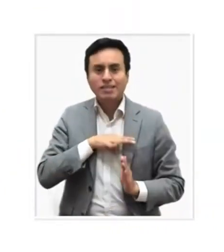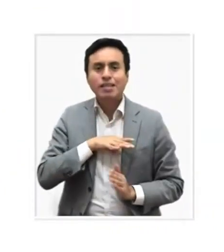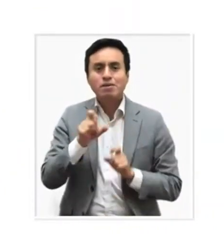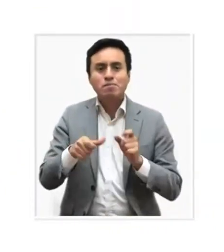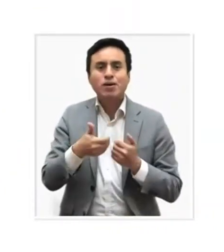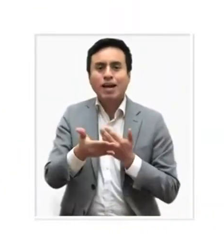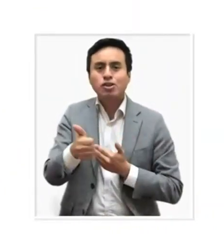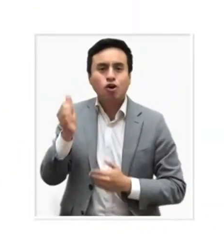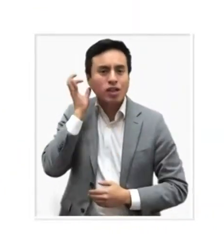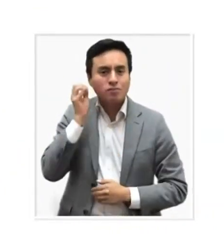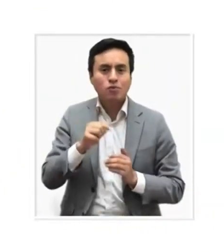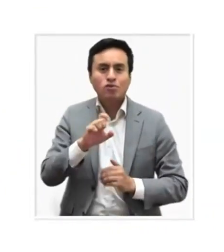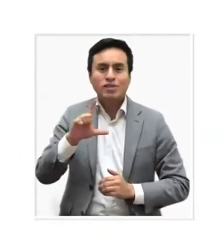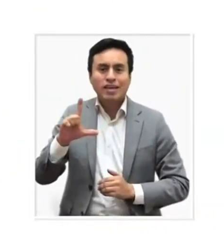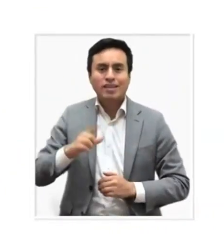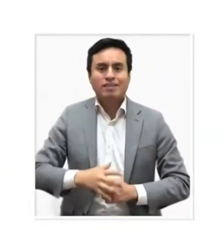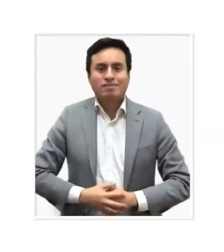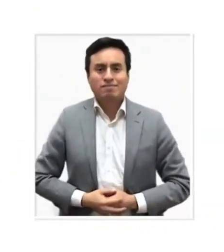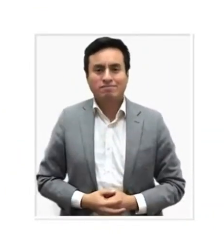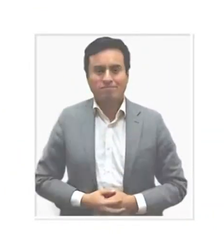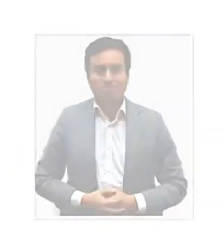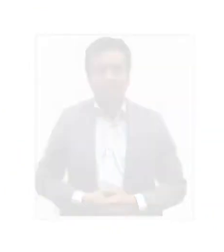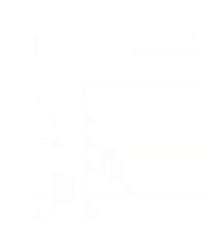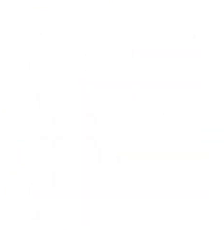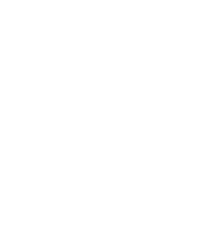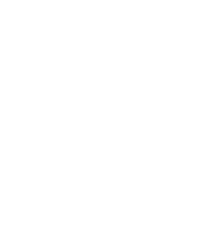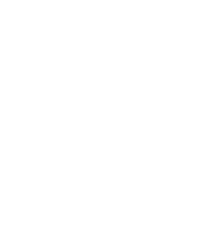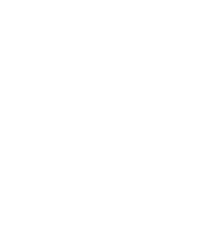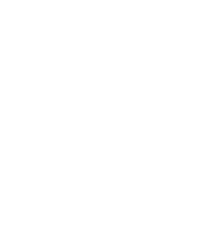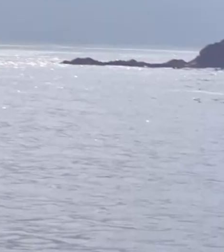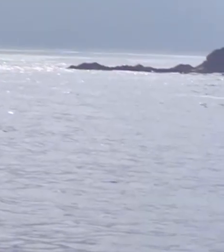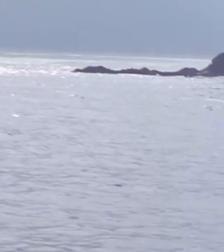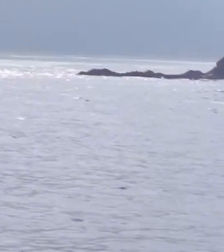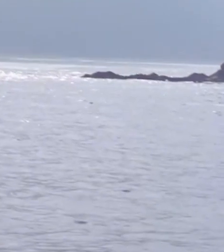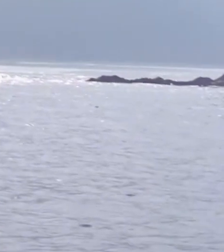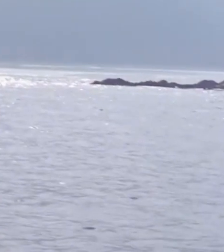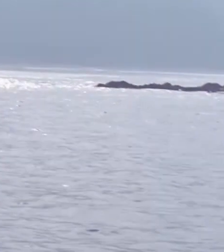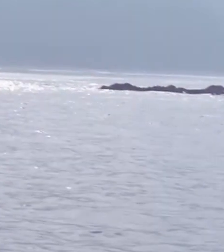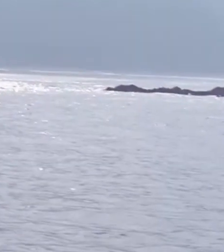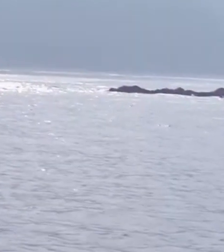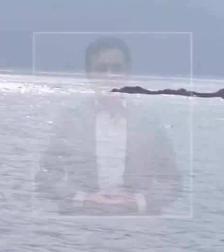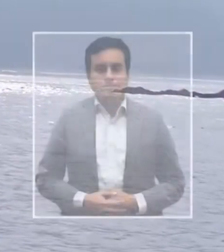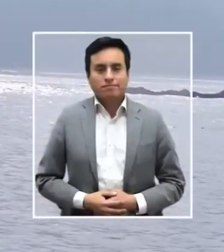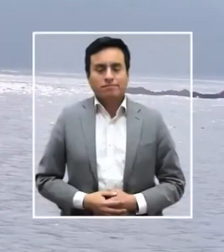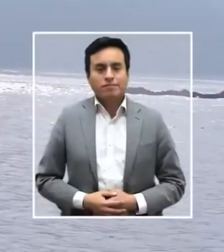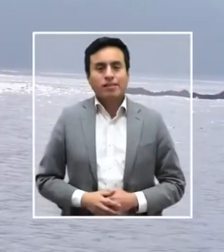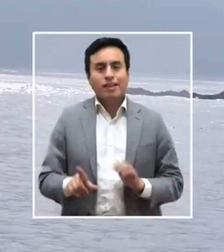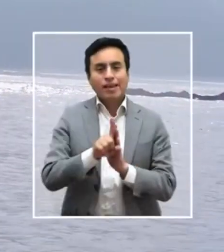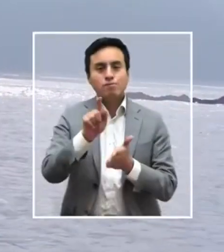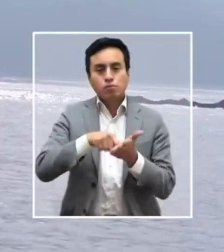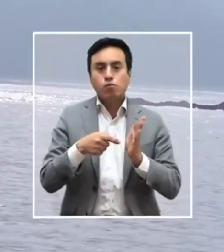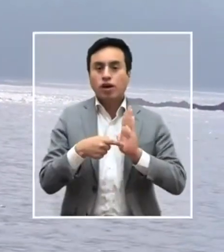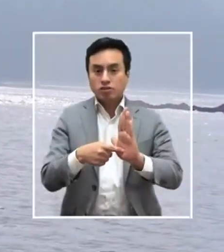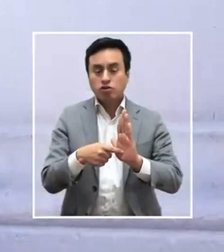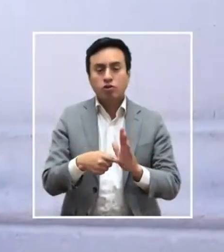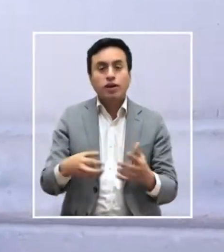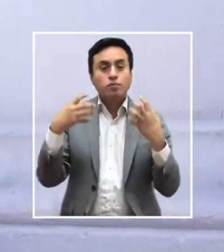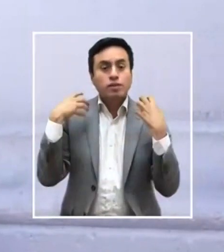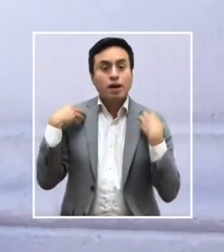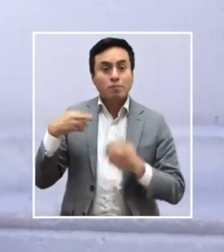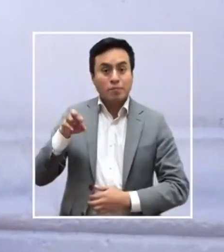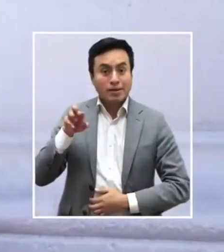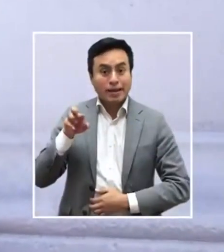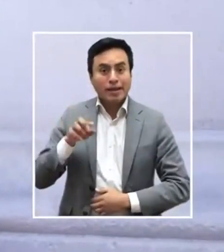registros daban cuenta de una suma millonaria superior a los 800 mil millones de pesos y de los cuales ya 300 mil millones han